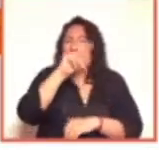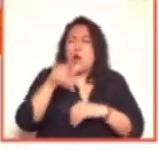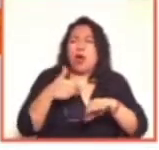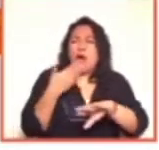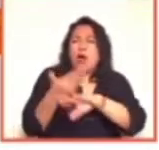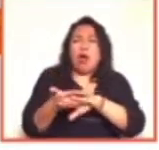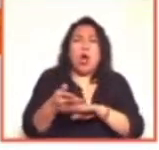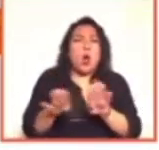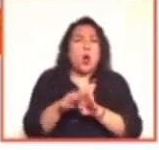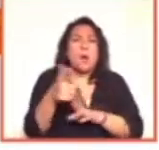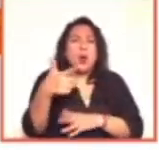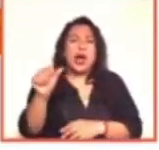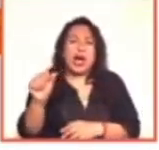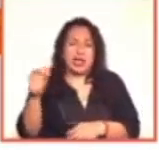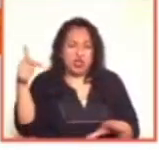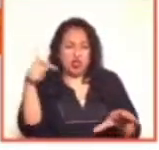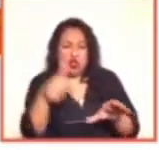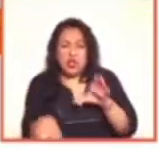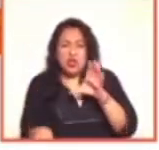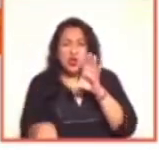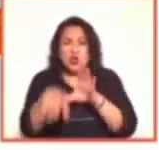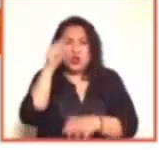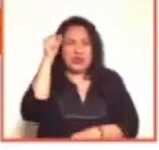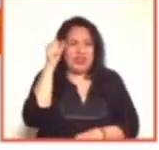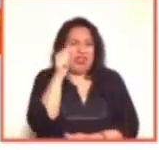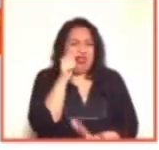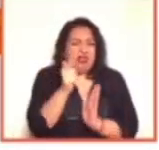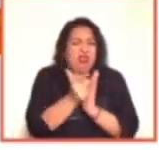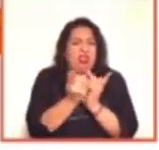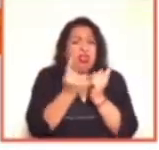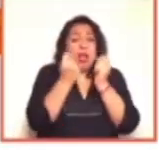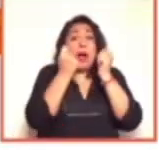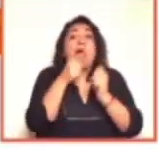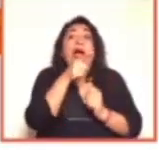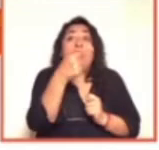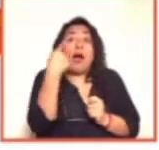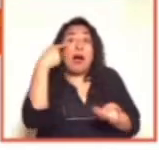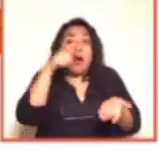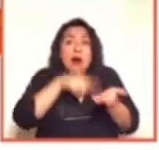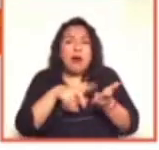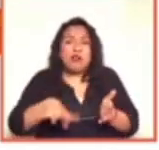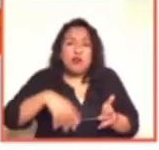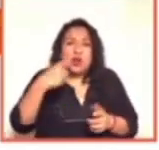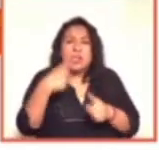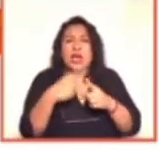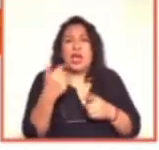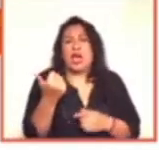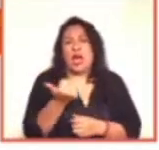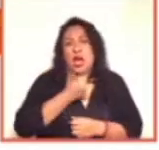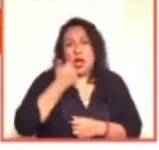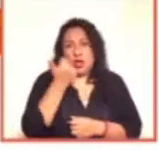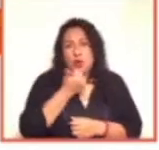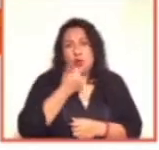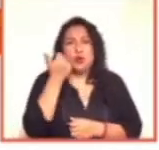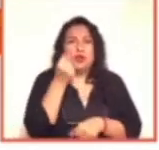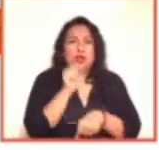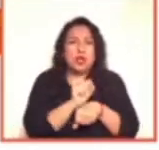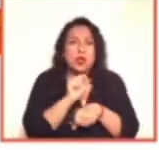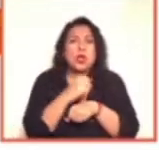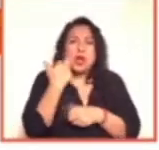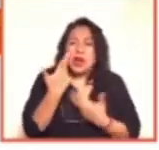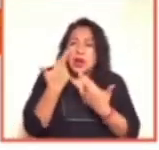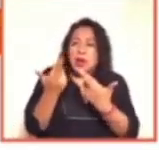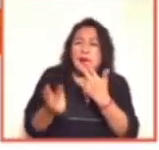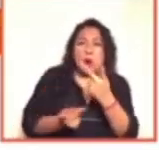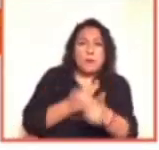gasolina. Con ese telón de fondo, creó un argumento que sigue los esfuerzos de un estudiante de secundaria que, en busca del obsequio perfecto para su